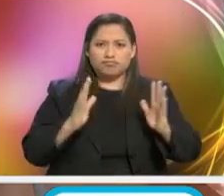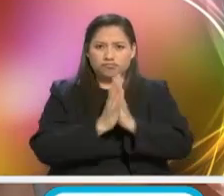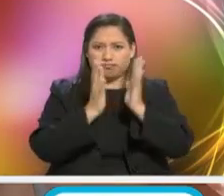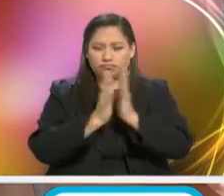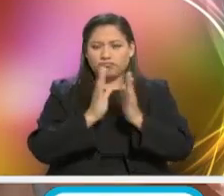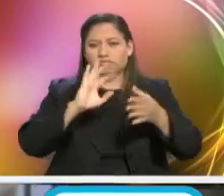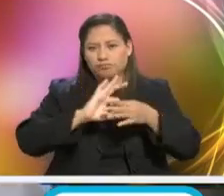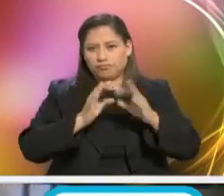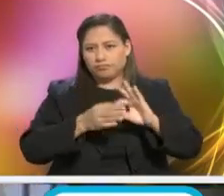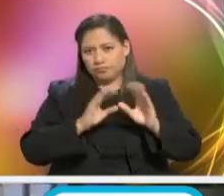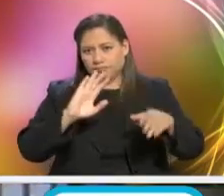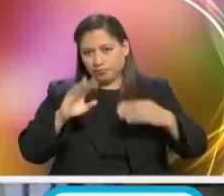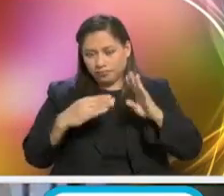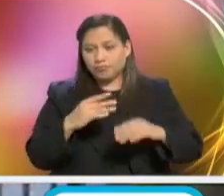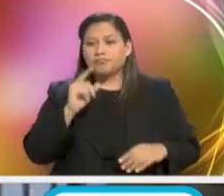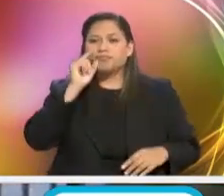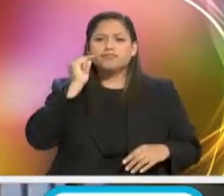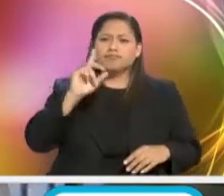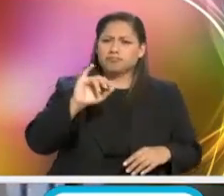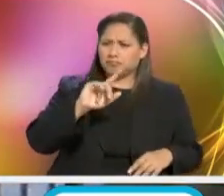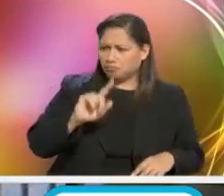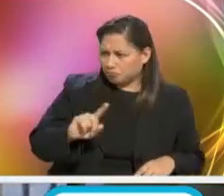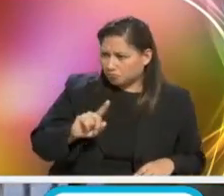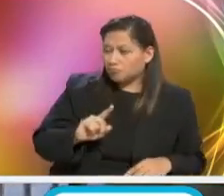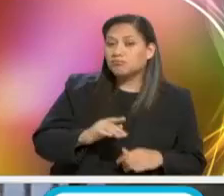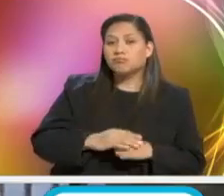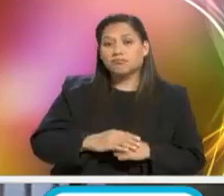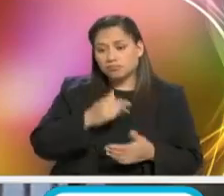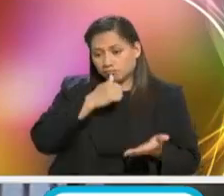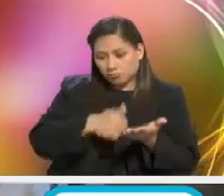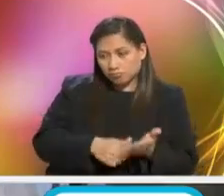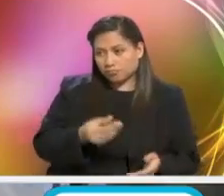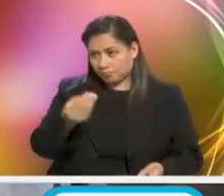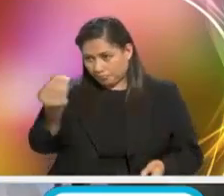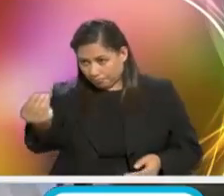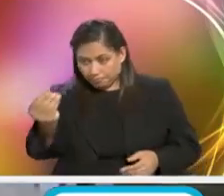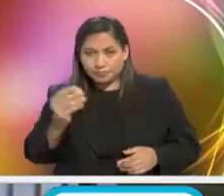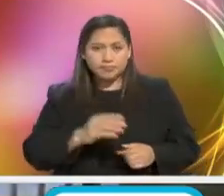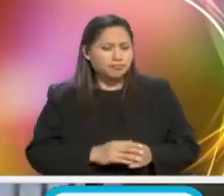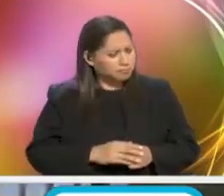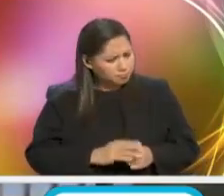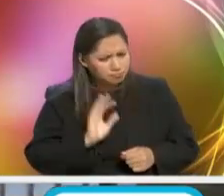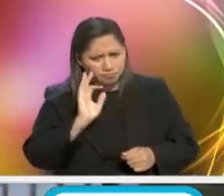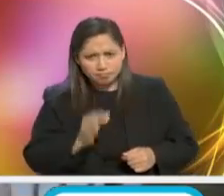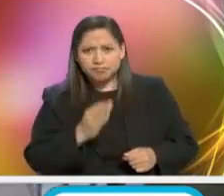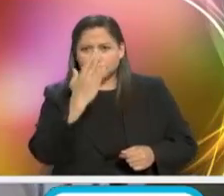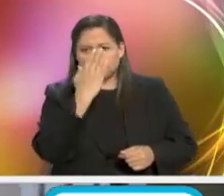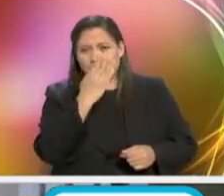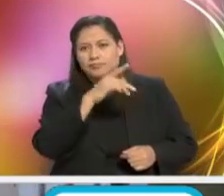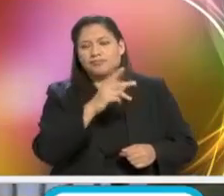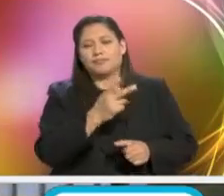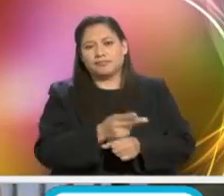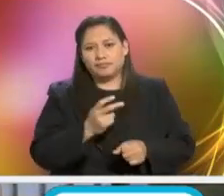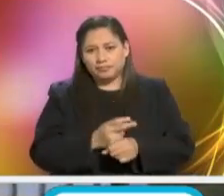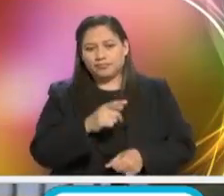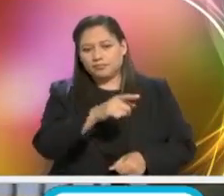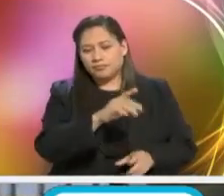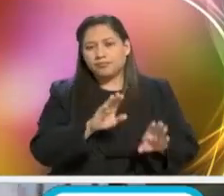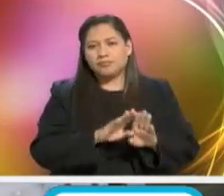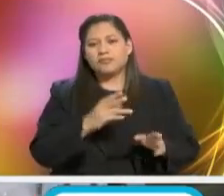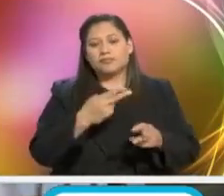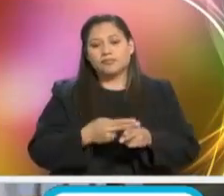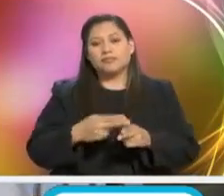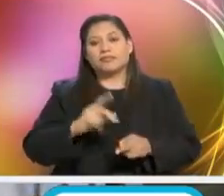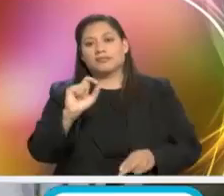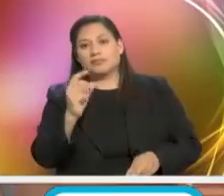Y los invita a don Porfirio, le dice, ¿no? Le manda una cartita muy oficial, y es hasta 23 en un proceso también un poquito burocrático, ¿no? Que